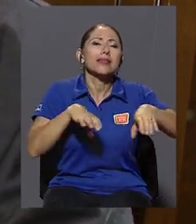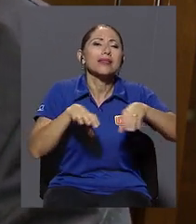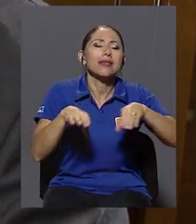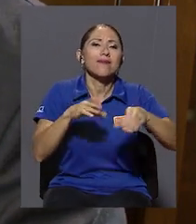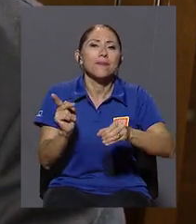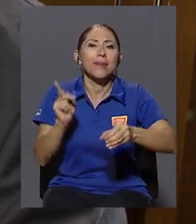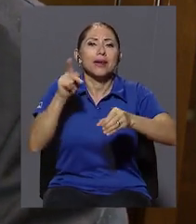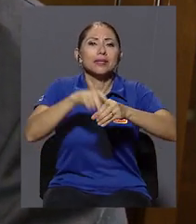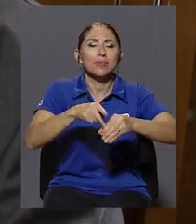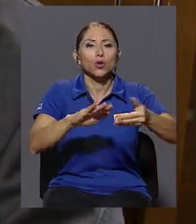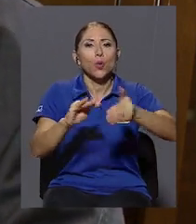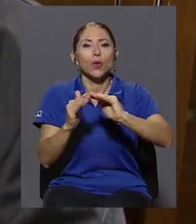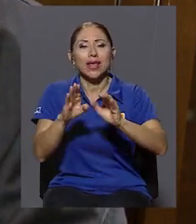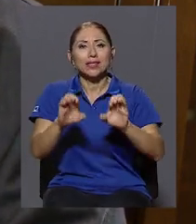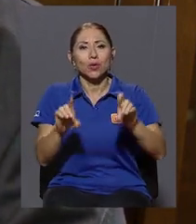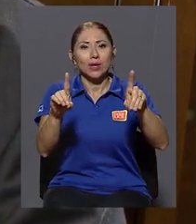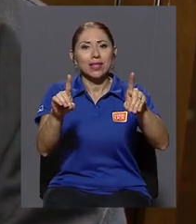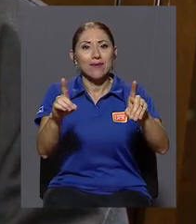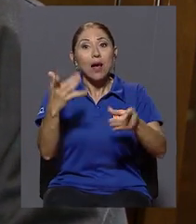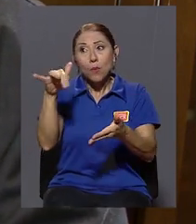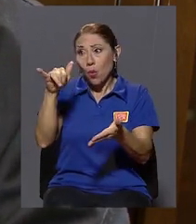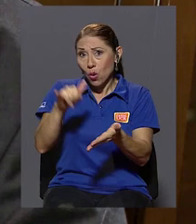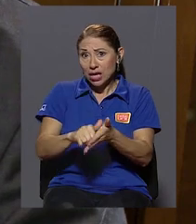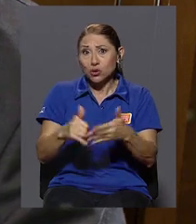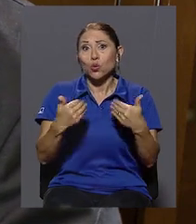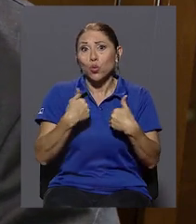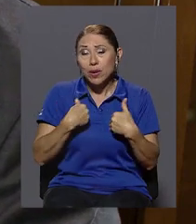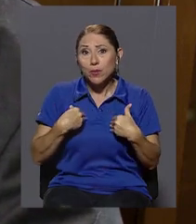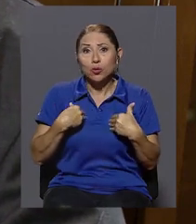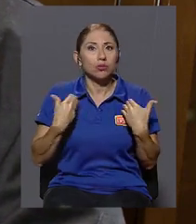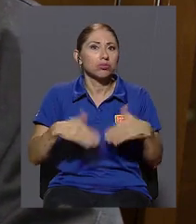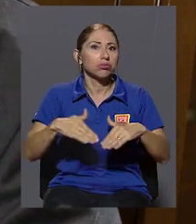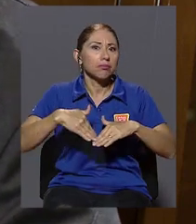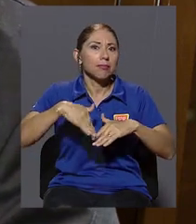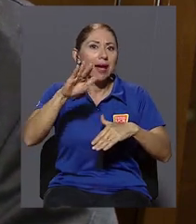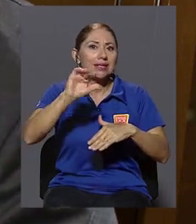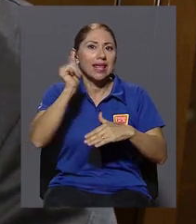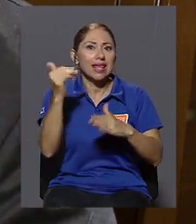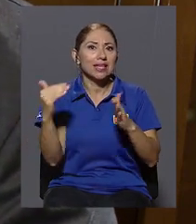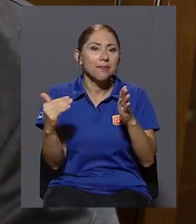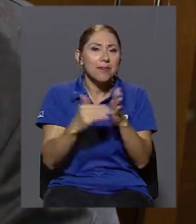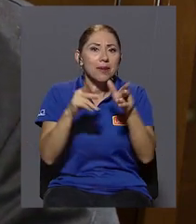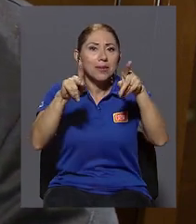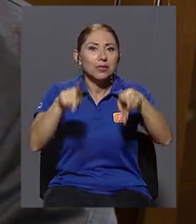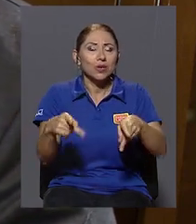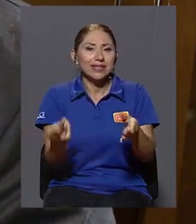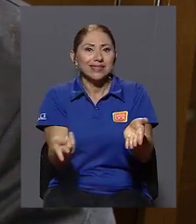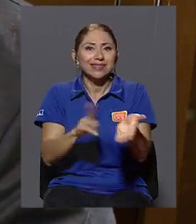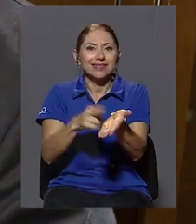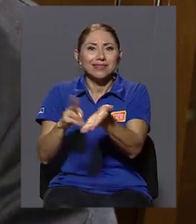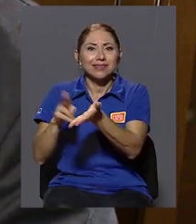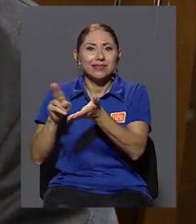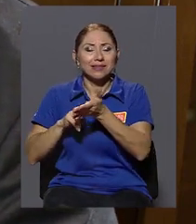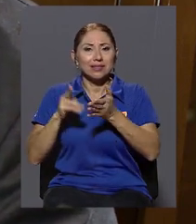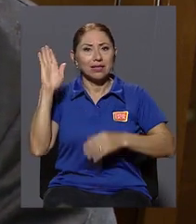las comunidades educativas. Por eso tuvimos más de 10.000 inscriptos en la conferencia.